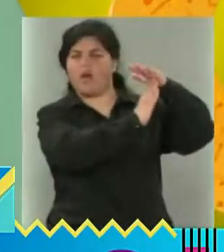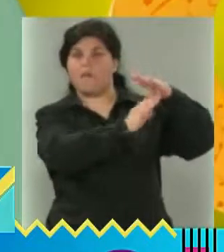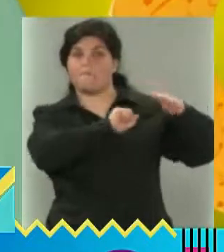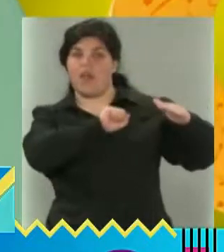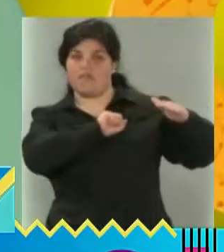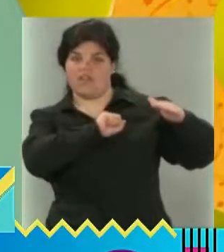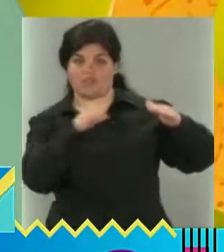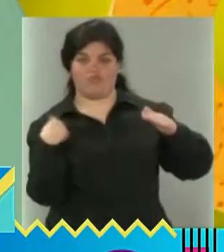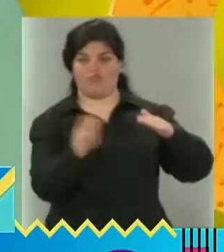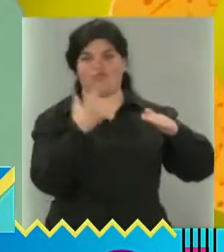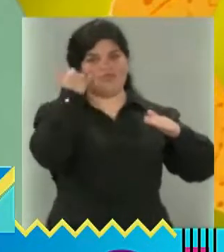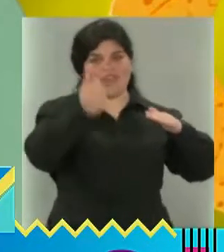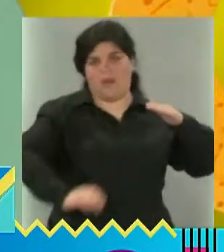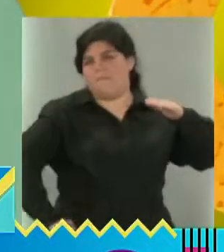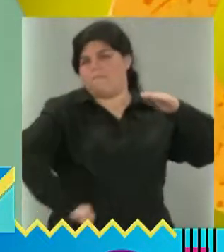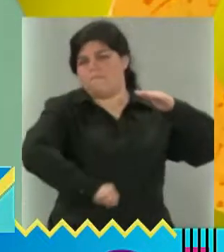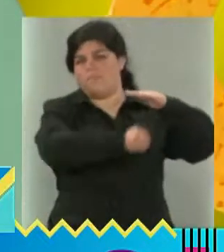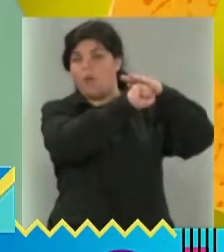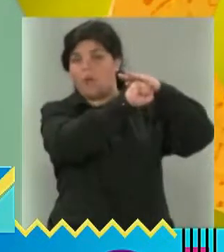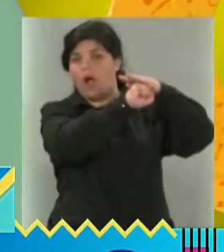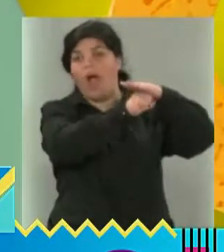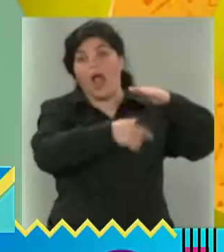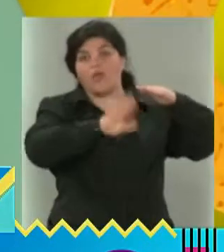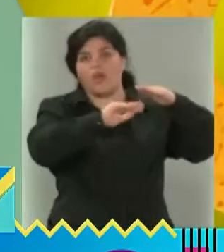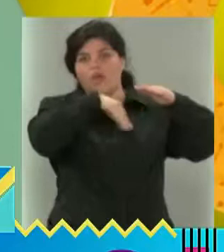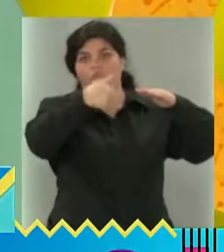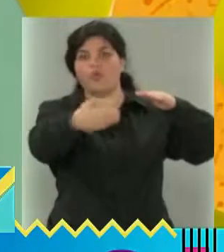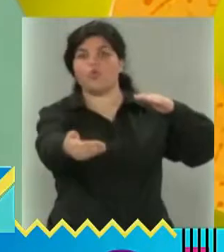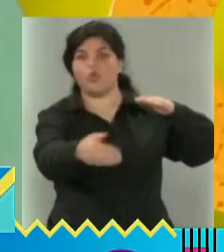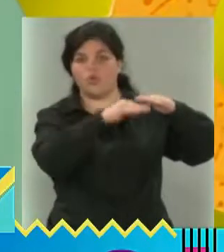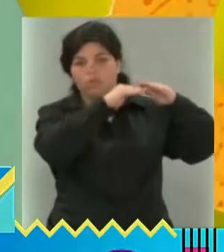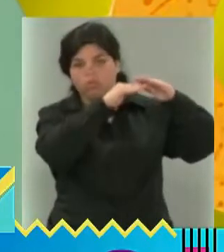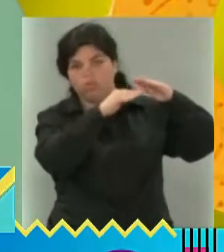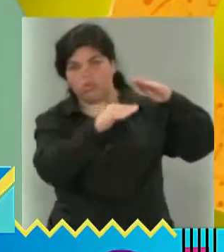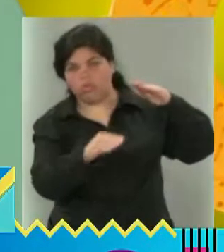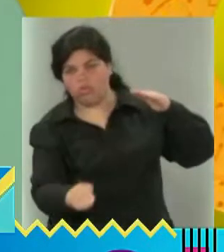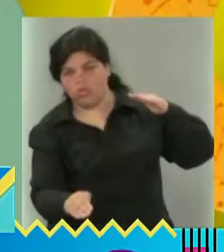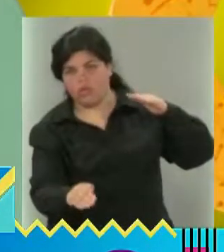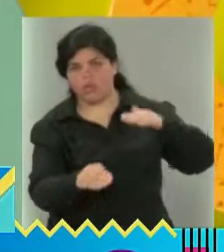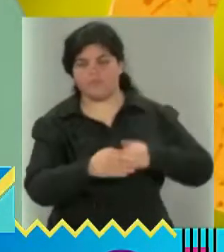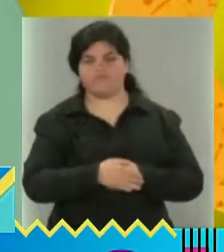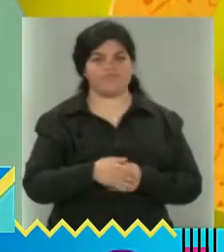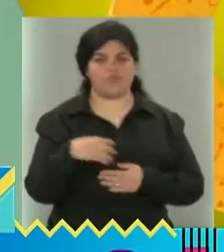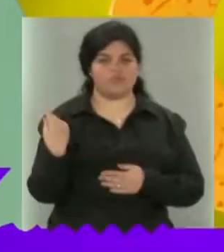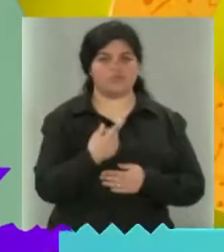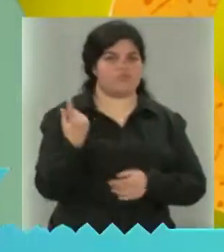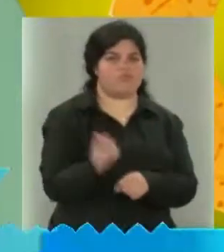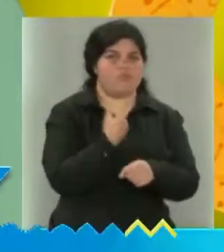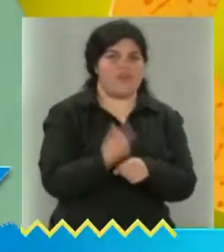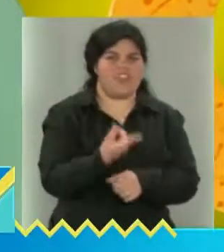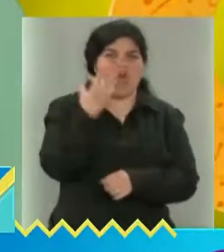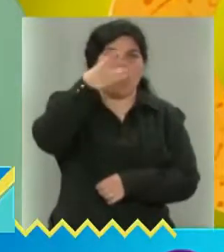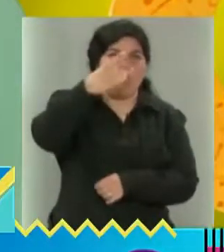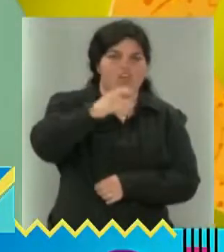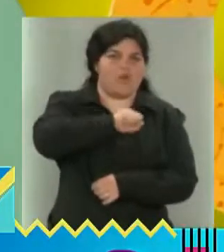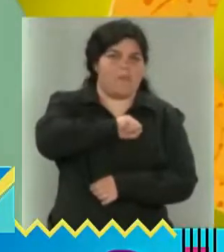en la cresta, digamos, y ya puede descender. No podemos basar en una sola variedad, digamos, nuestra vitivinicultura, pero tenemos que